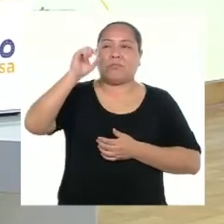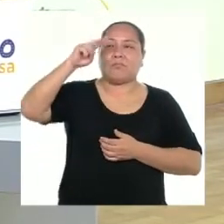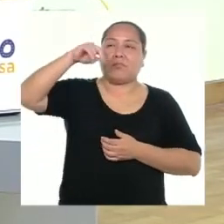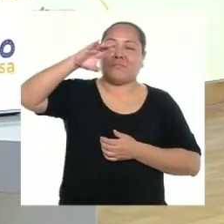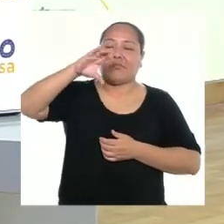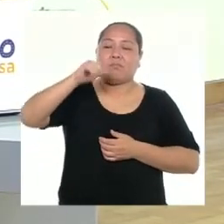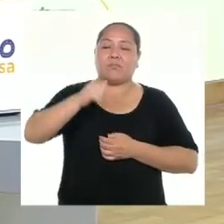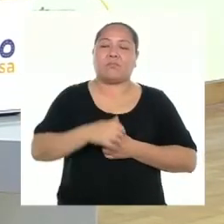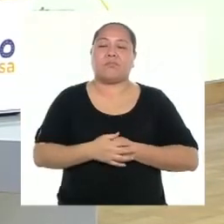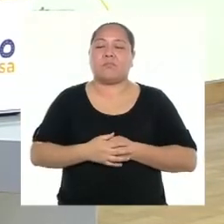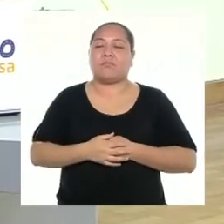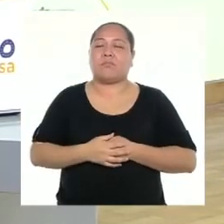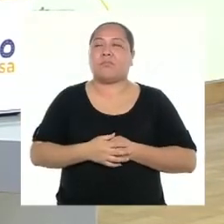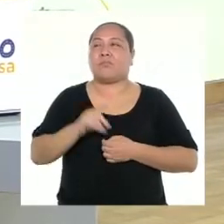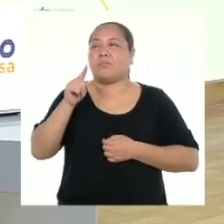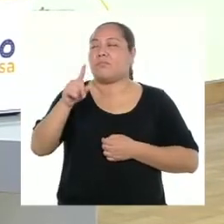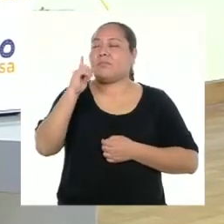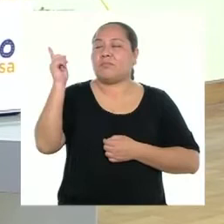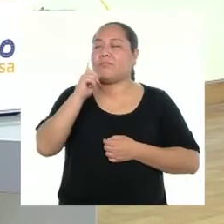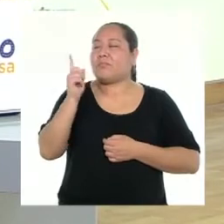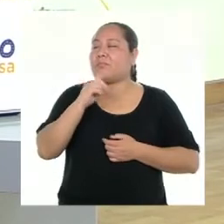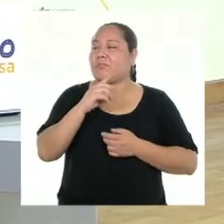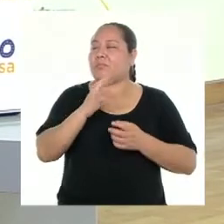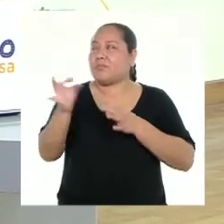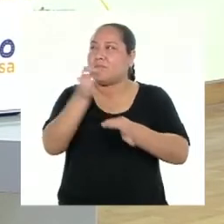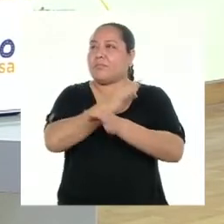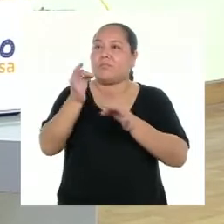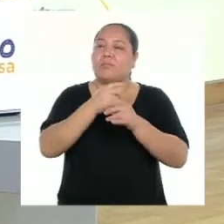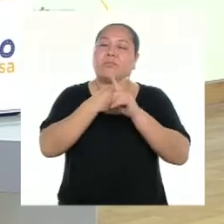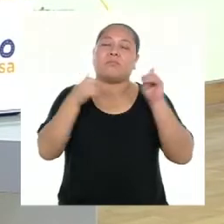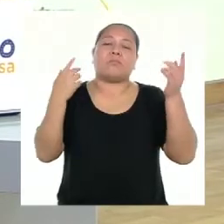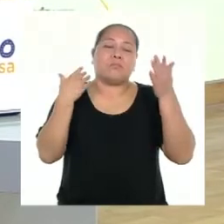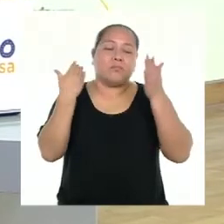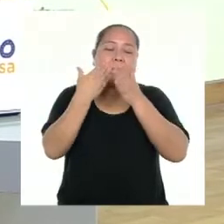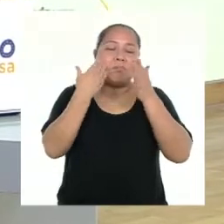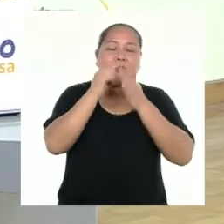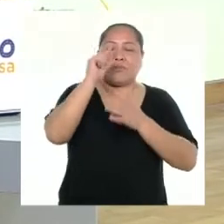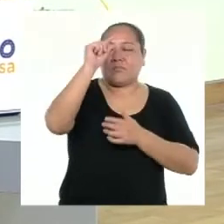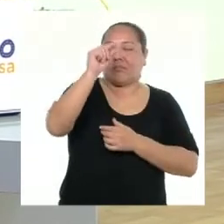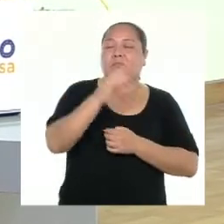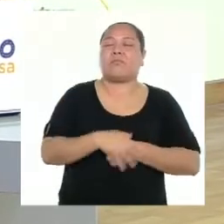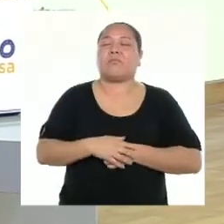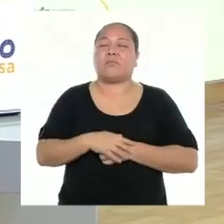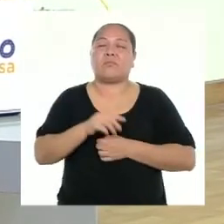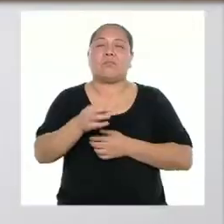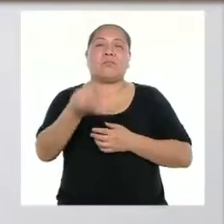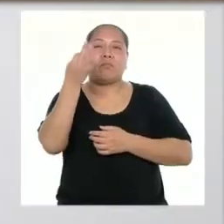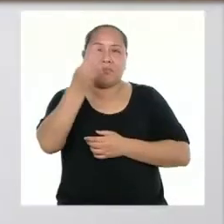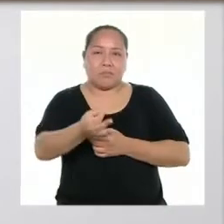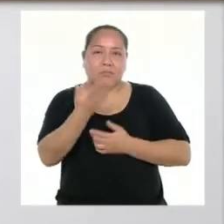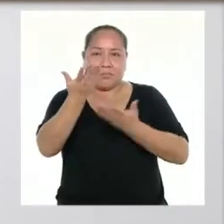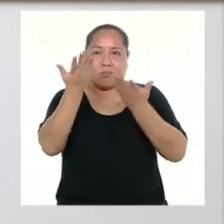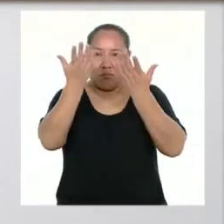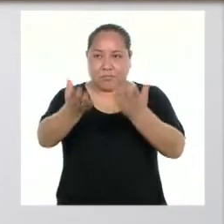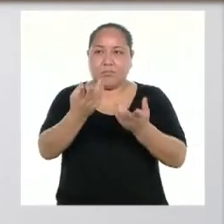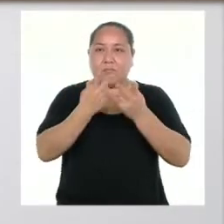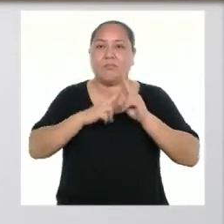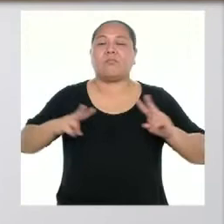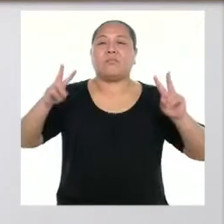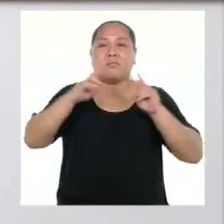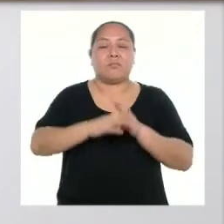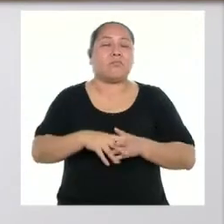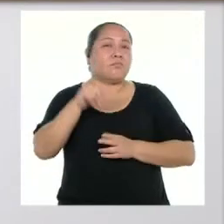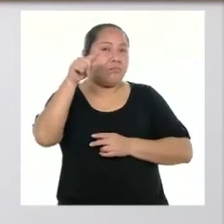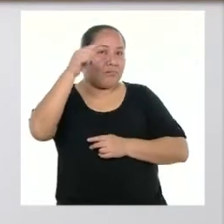de esta no se cubre exactamente con esos cuadrados. Pero podemos acercarnos un poco a su valor, ¿cierto? Es la idea.